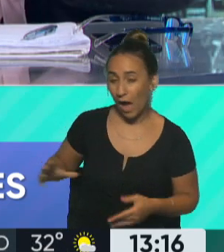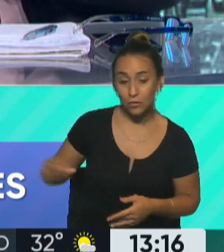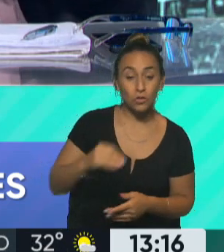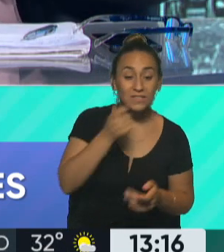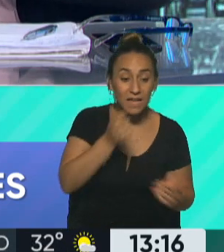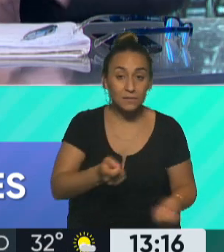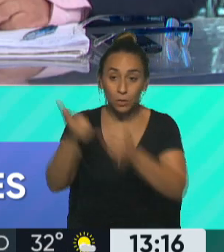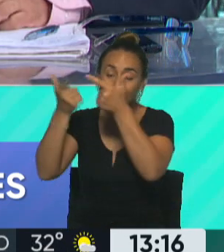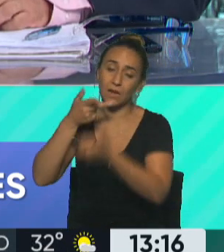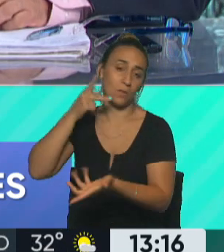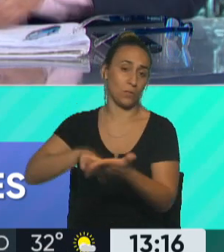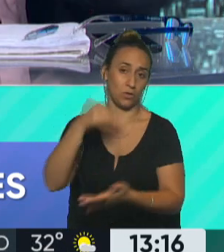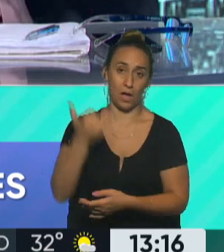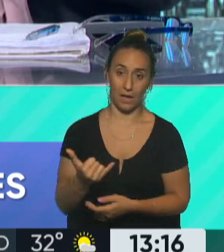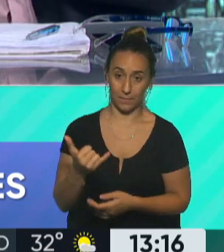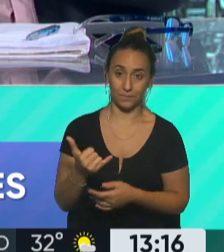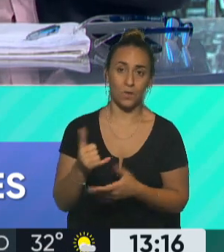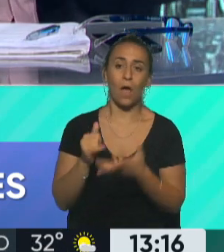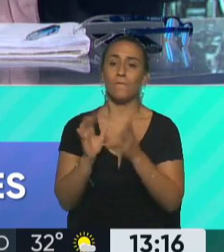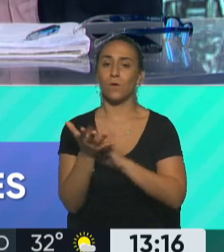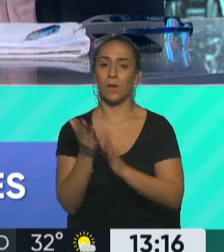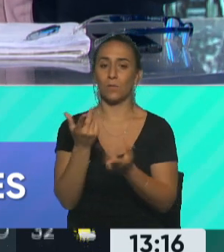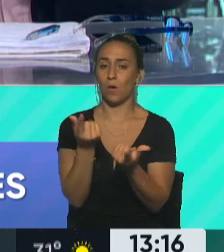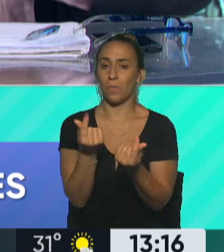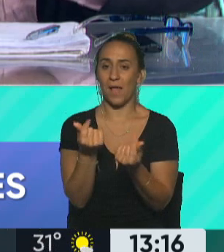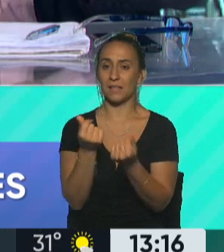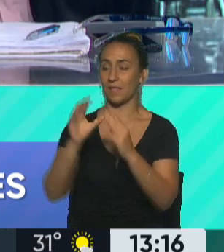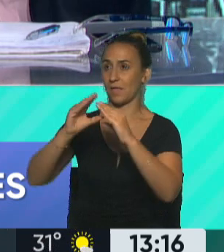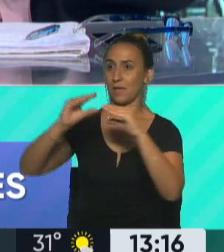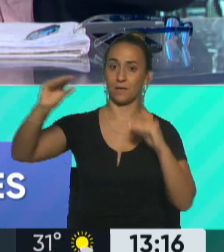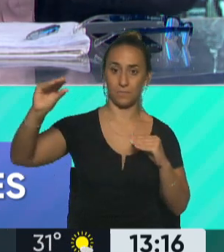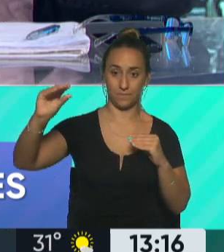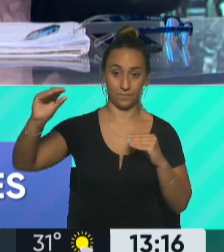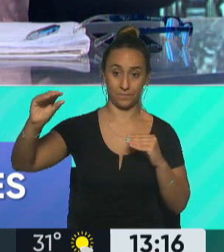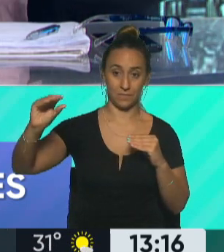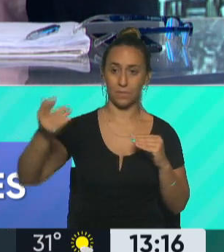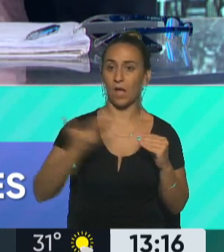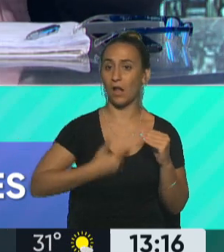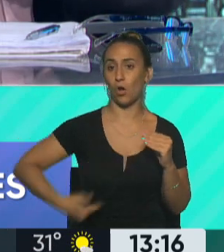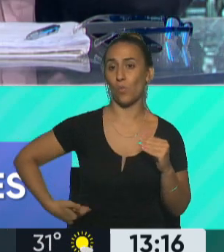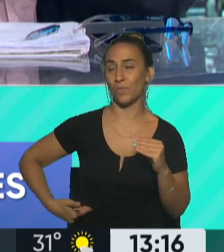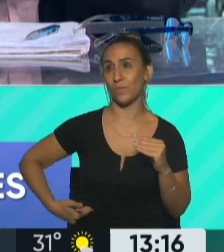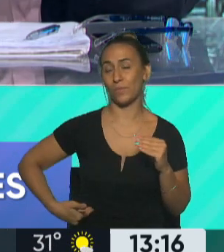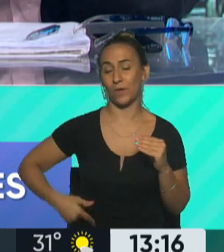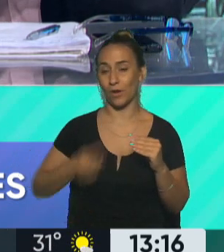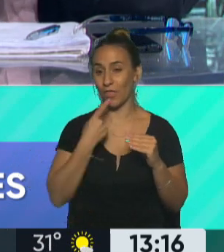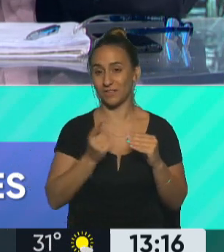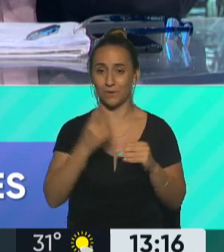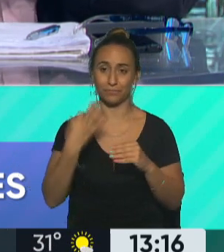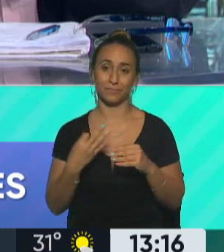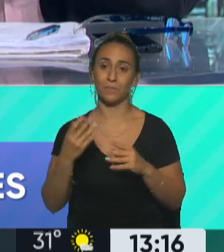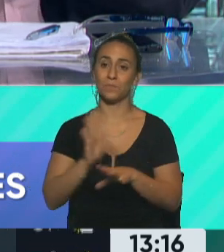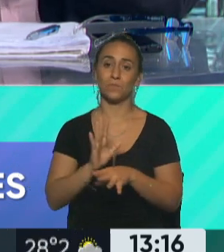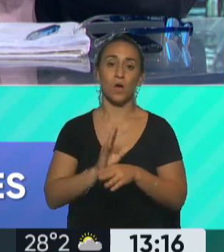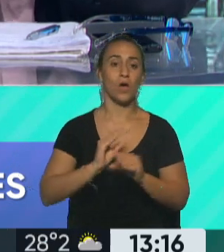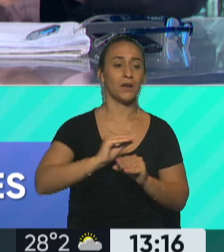se aluna forma como de eh repartir parte de lo que del gobierno no no lo diría así pero es es repartir parte del